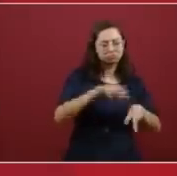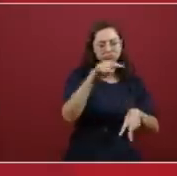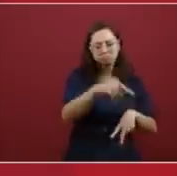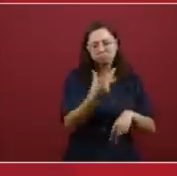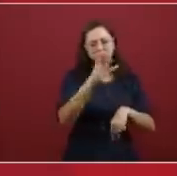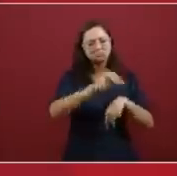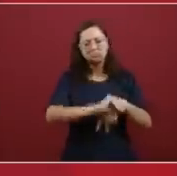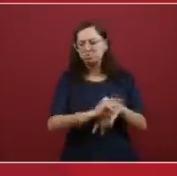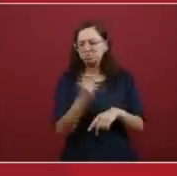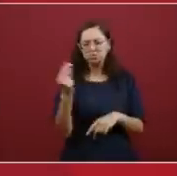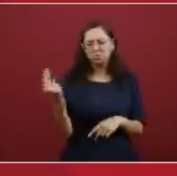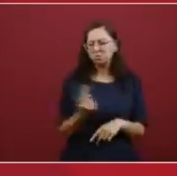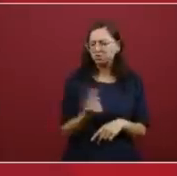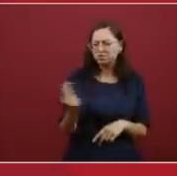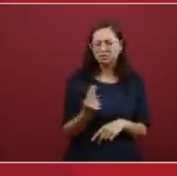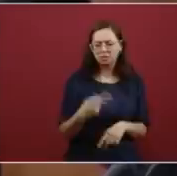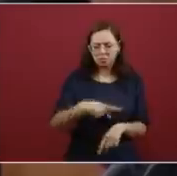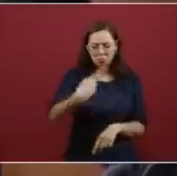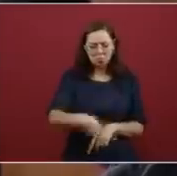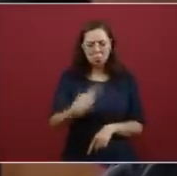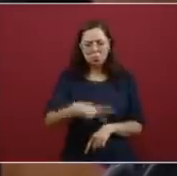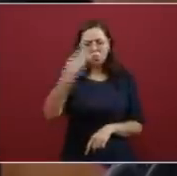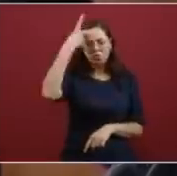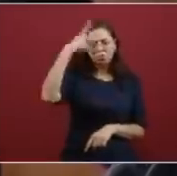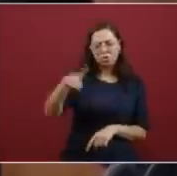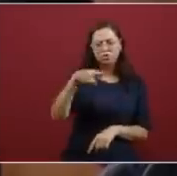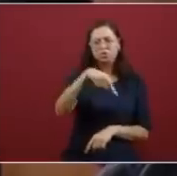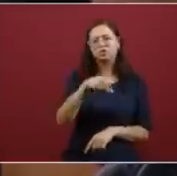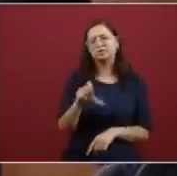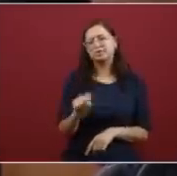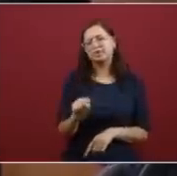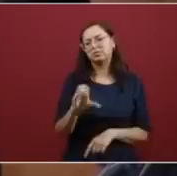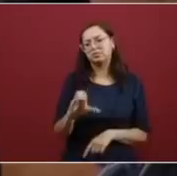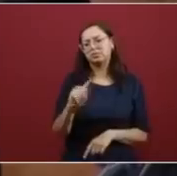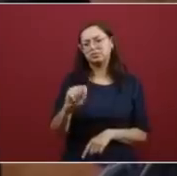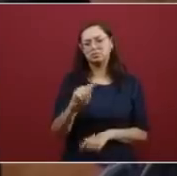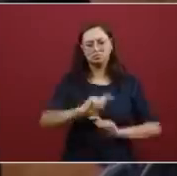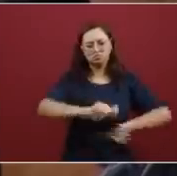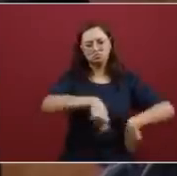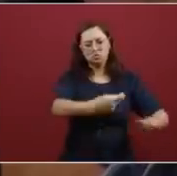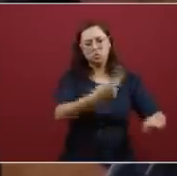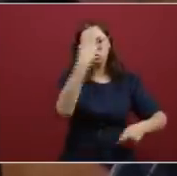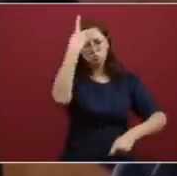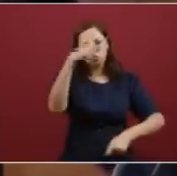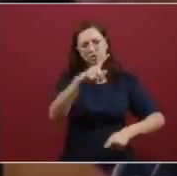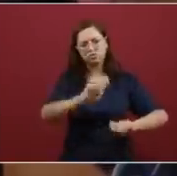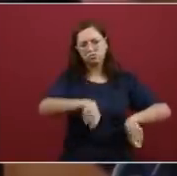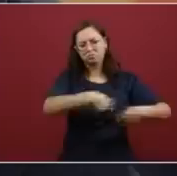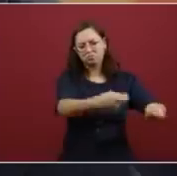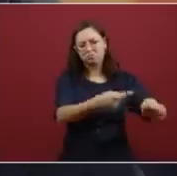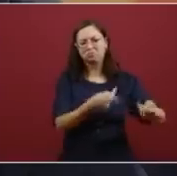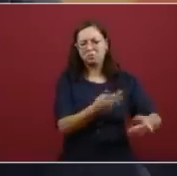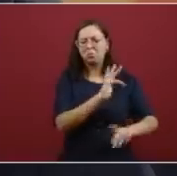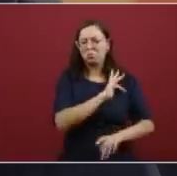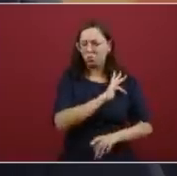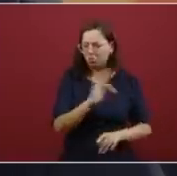que están en poder de la Secretaría de Comunicaciones y Transportes, y es todo lo que vamos a desarrollar